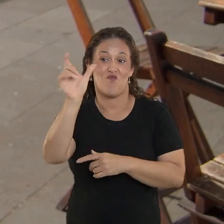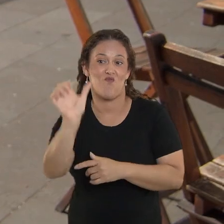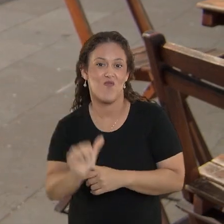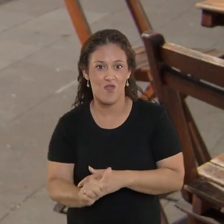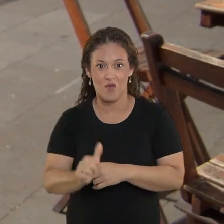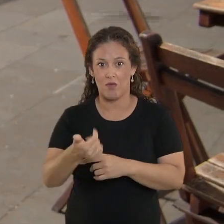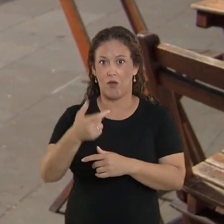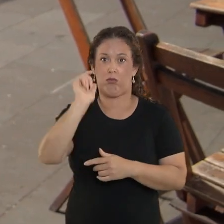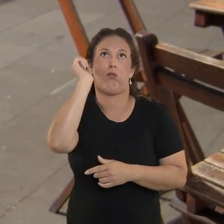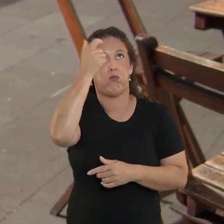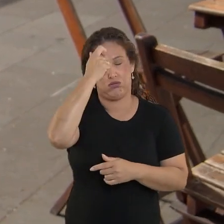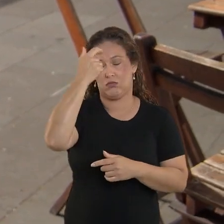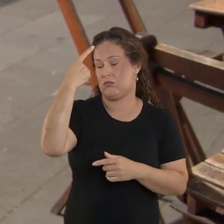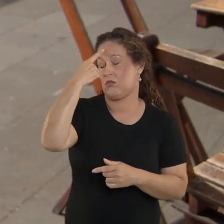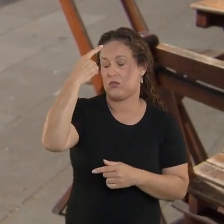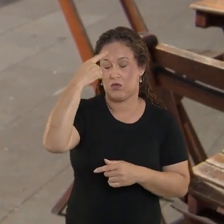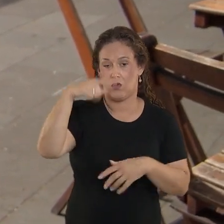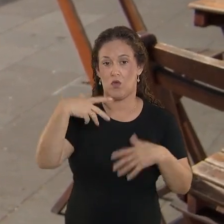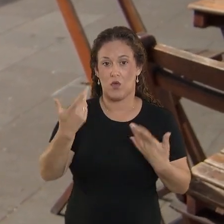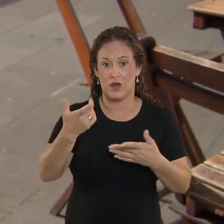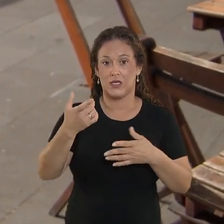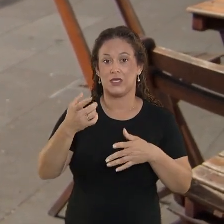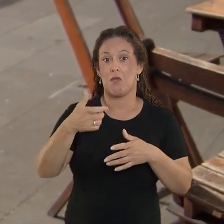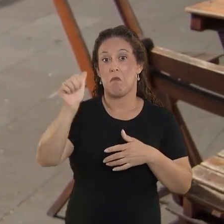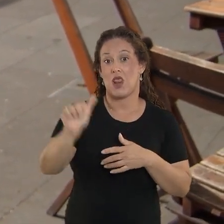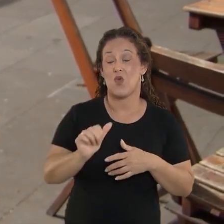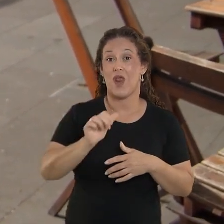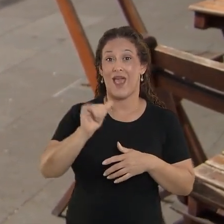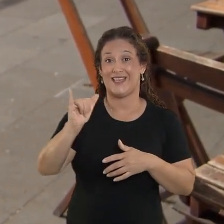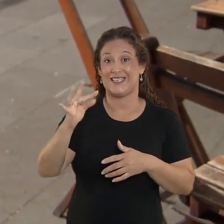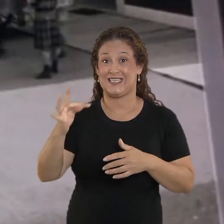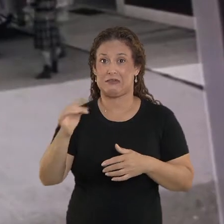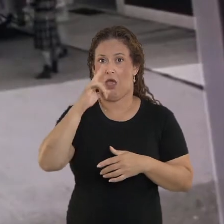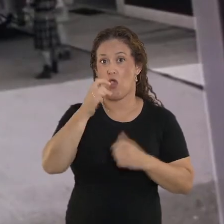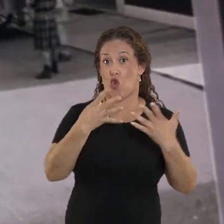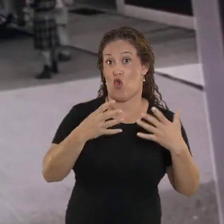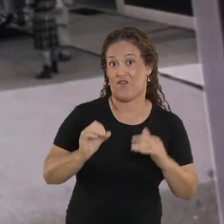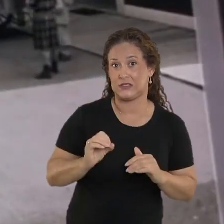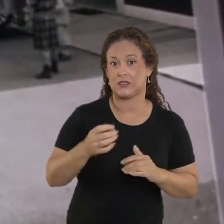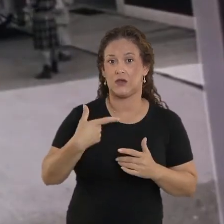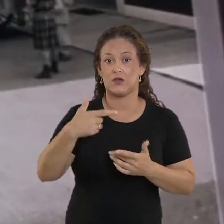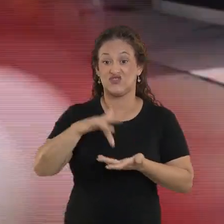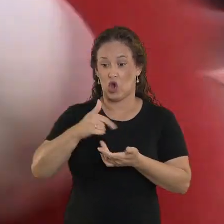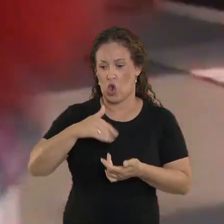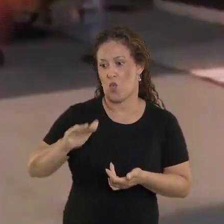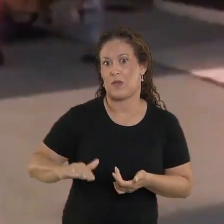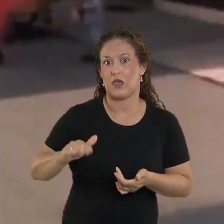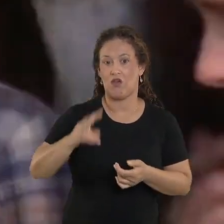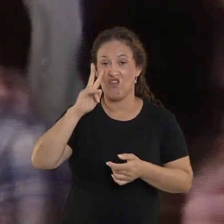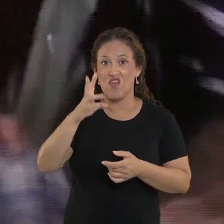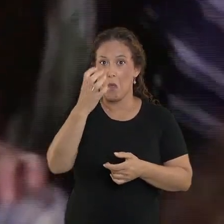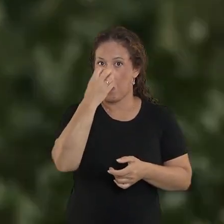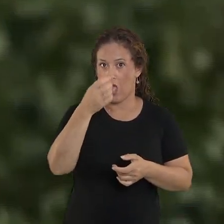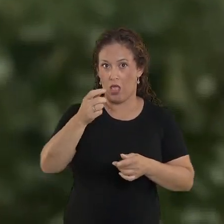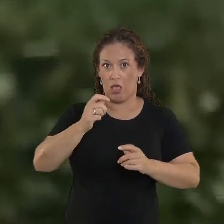Pues recuerdo una película que me marcó bastante, que es la versión de It de los 90. Porque creo que era un